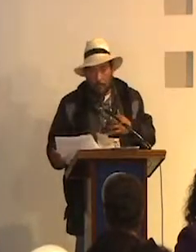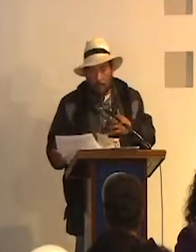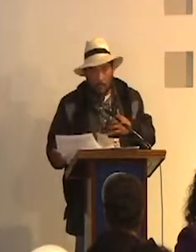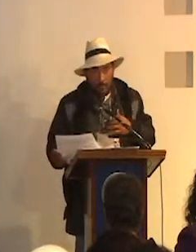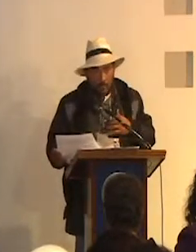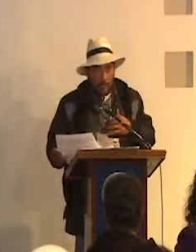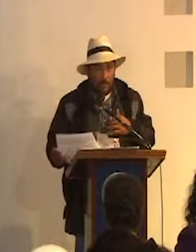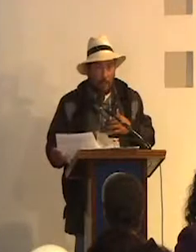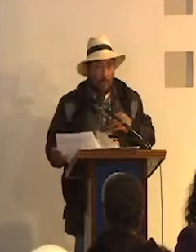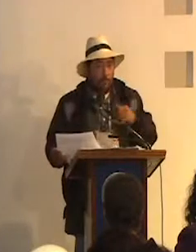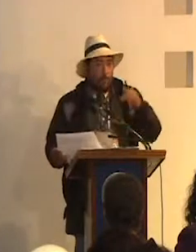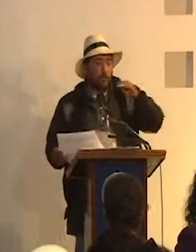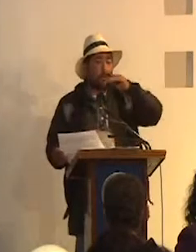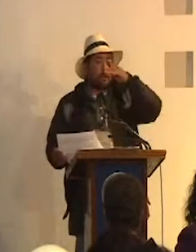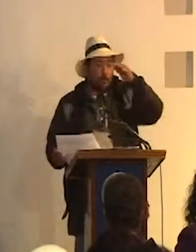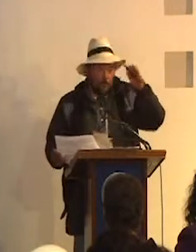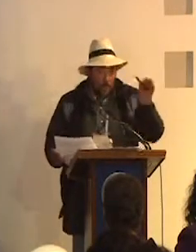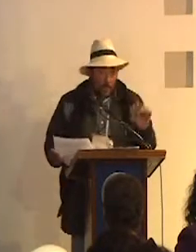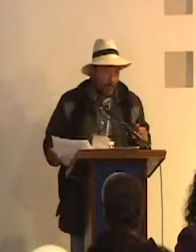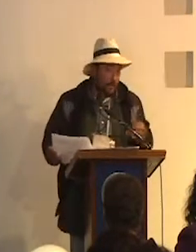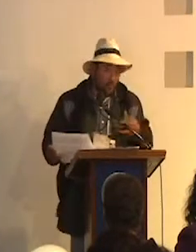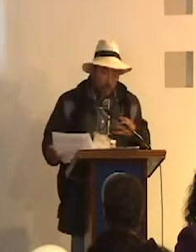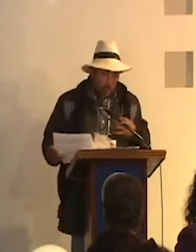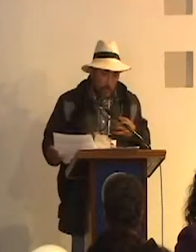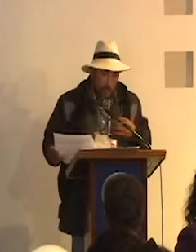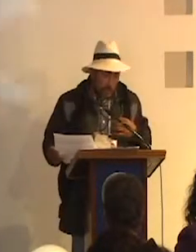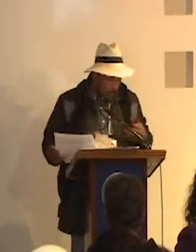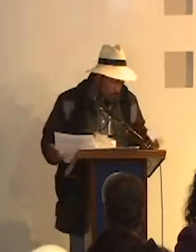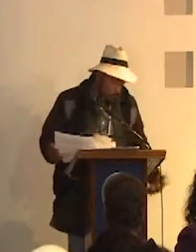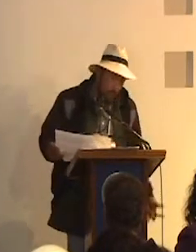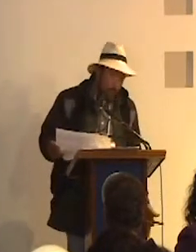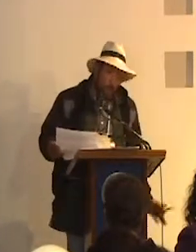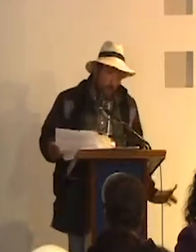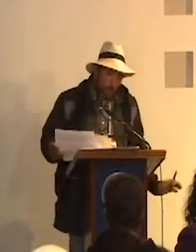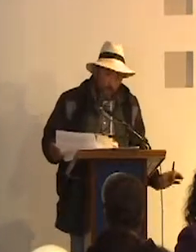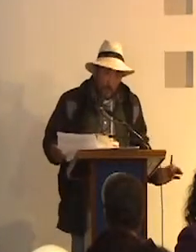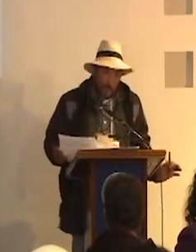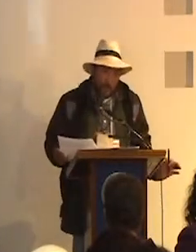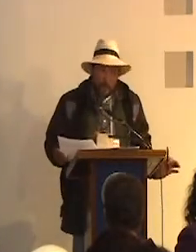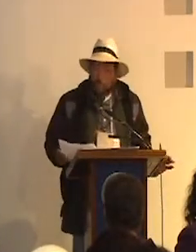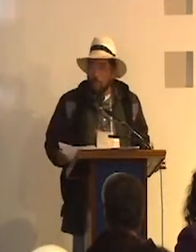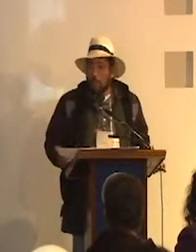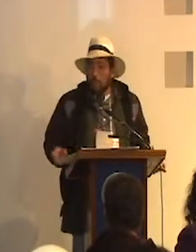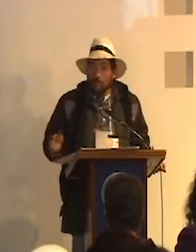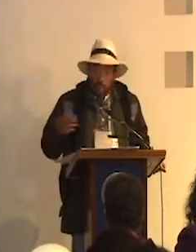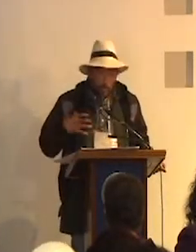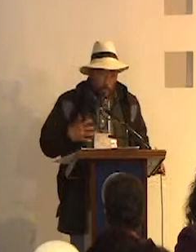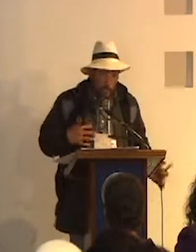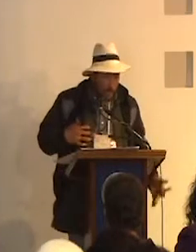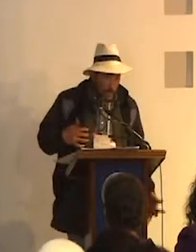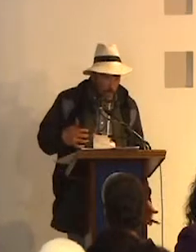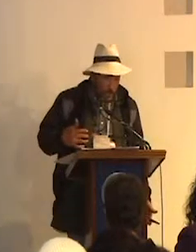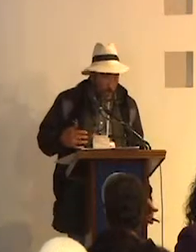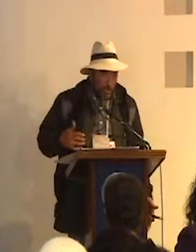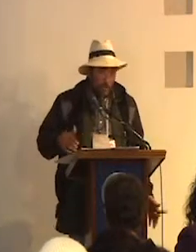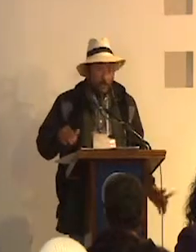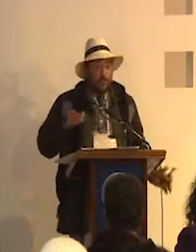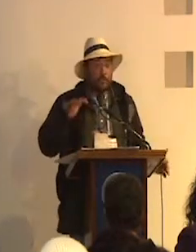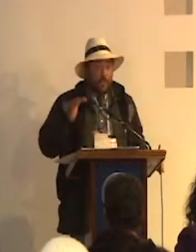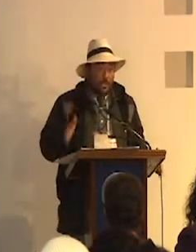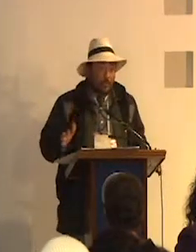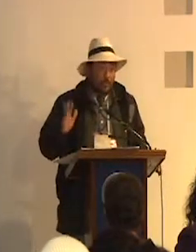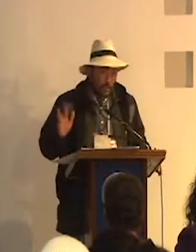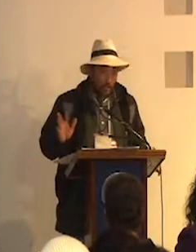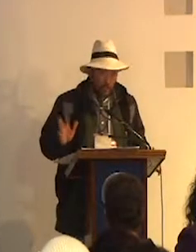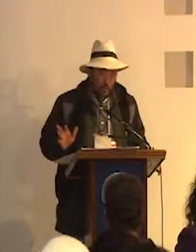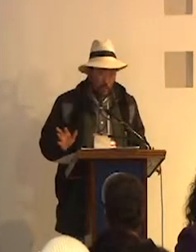Usted que no tenga discapacidad, los que no tienen discapacidad podrán moverse por donde quieran, nosotros no. Por ejemplo, yo no me puedo aporrear la pata, porque si yo tengo un accidente